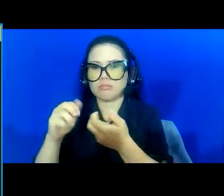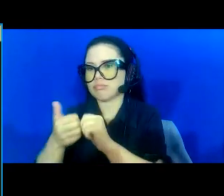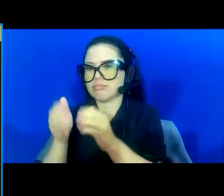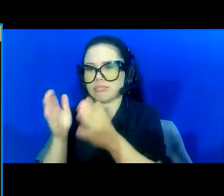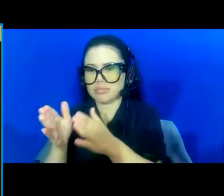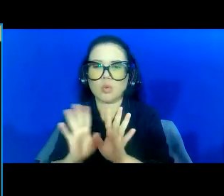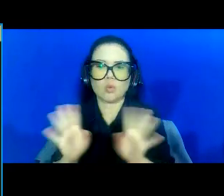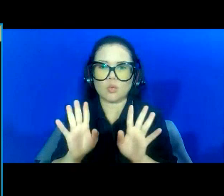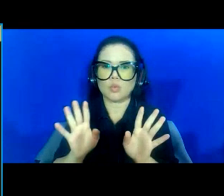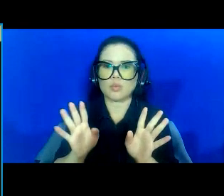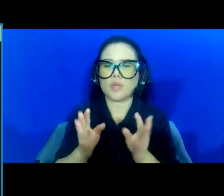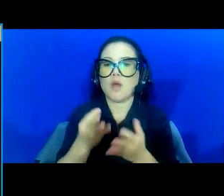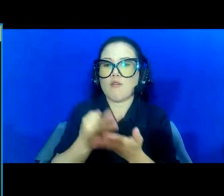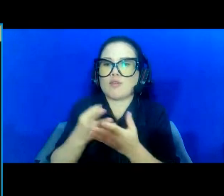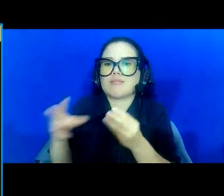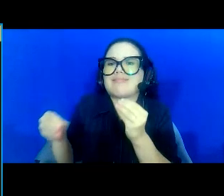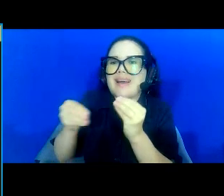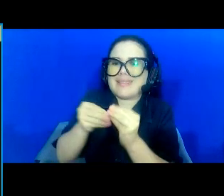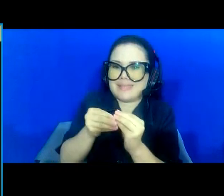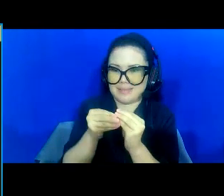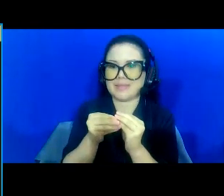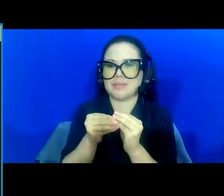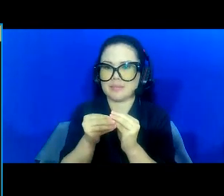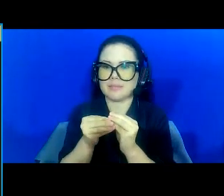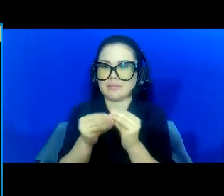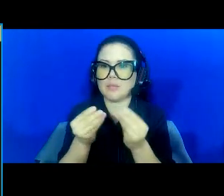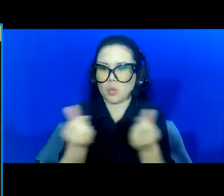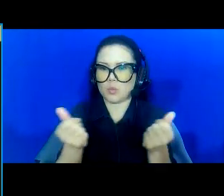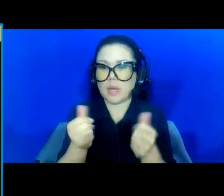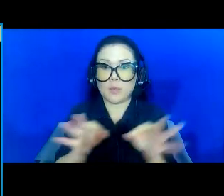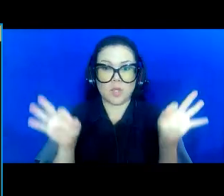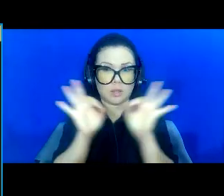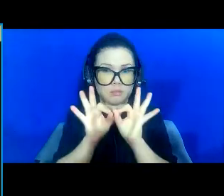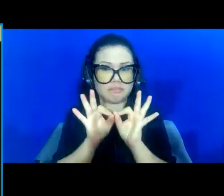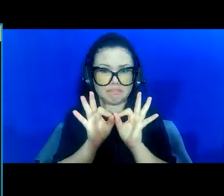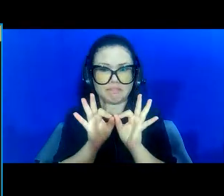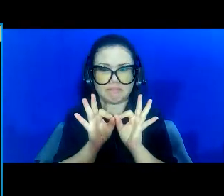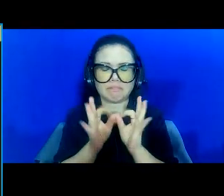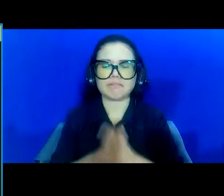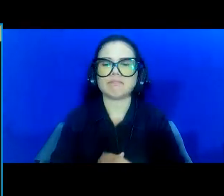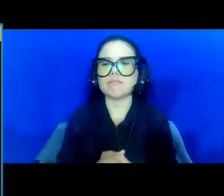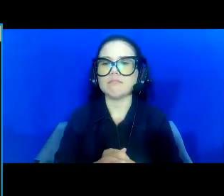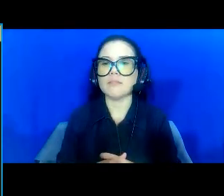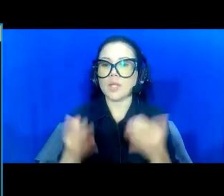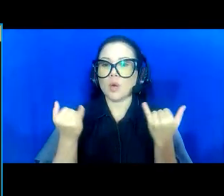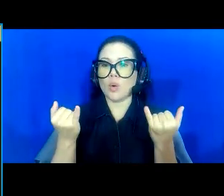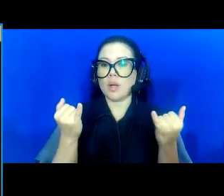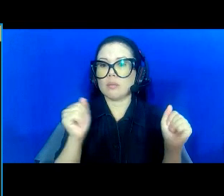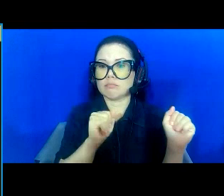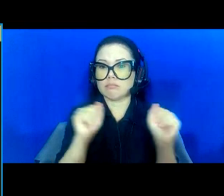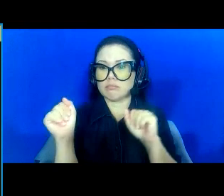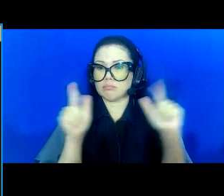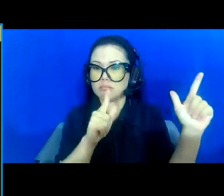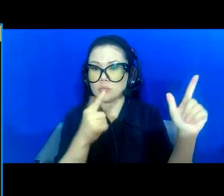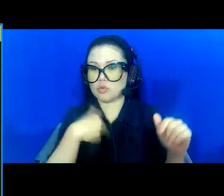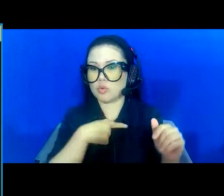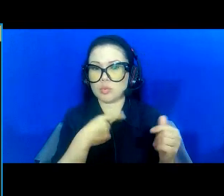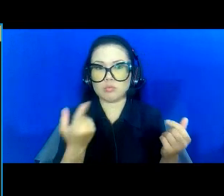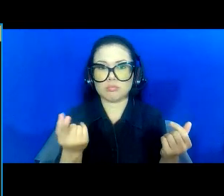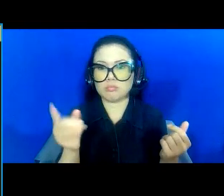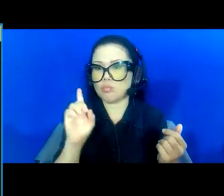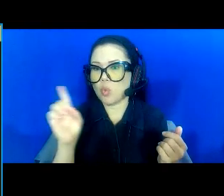complementarios a lo que se hace de remediación, ¿verdad? Así que eso es importante. Así que un poco, ahora mismo les presentamos a ustedes dónde estamos y qué resultó de ese proceso.